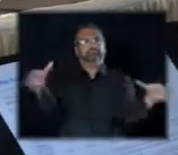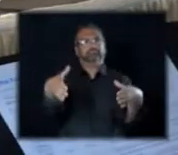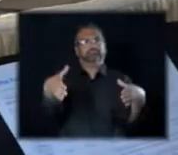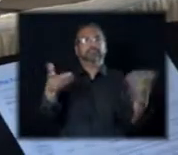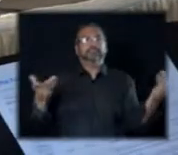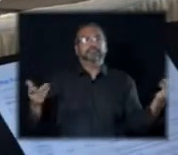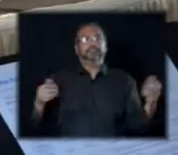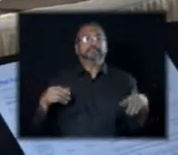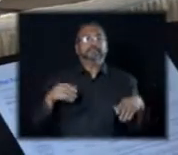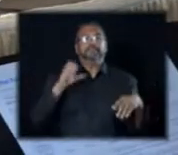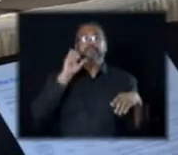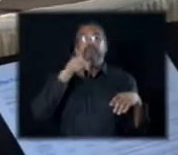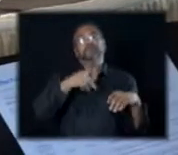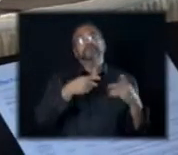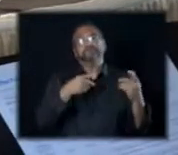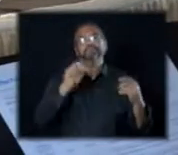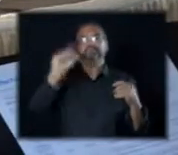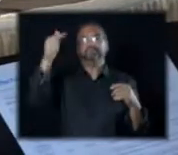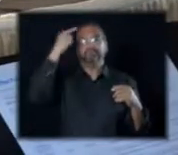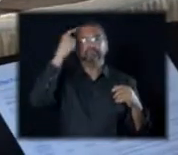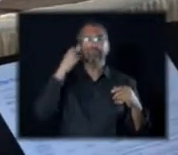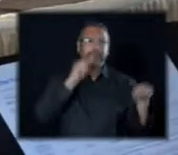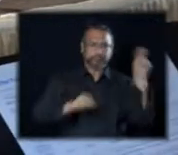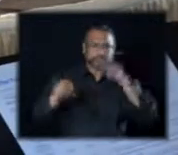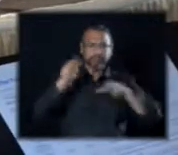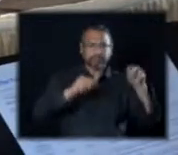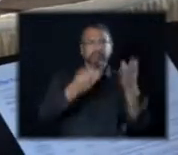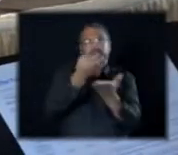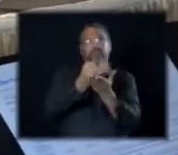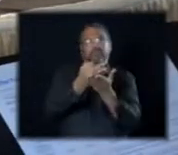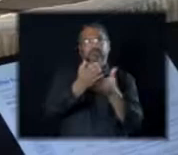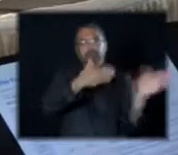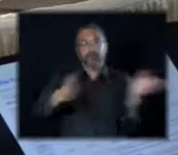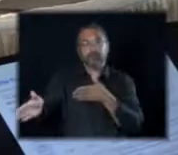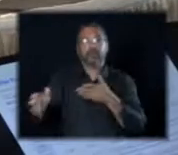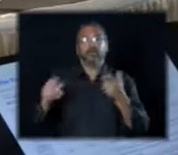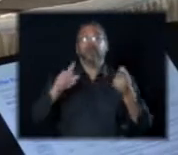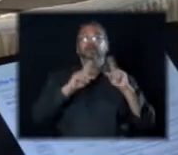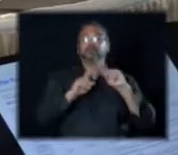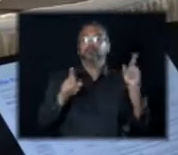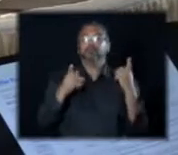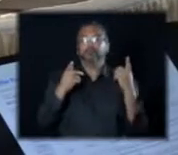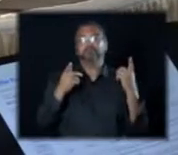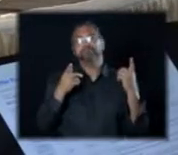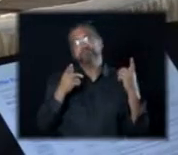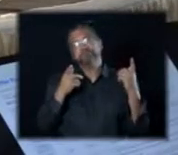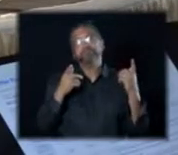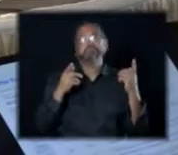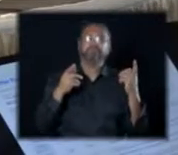cosas que están ahora mismo bajo revisión mientras redactamos el plan.